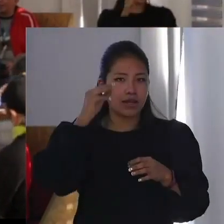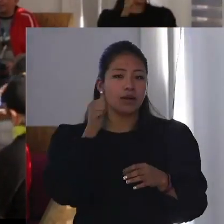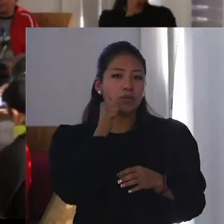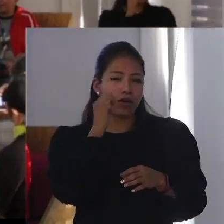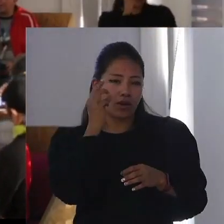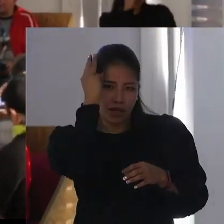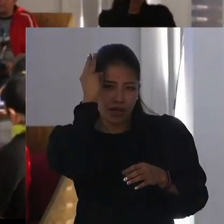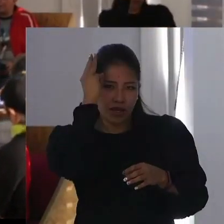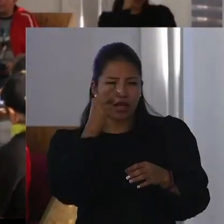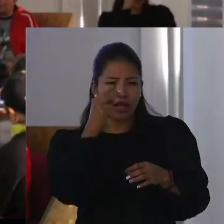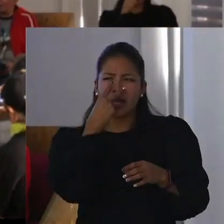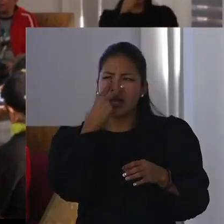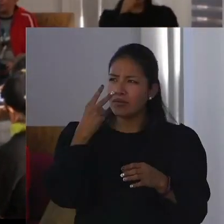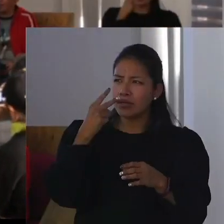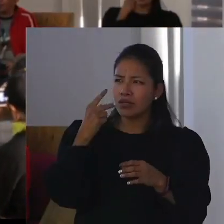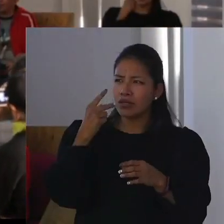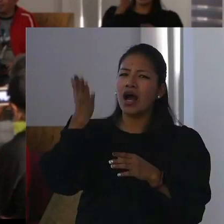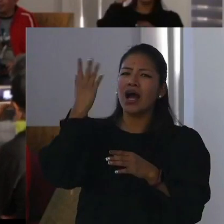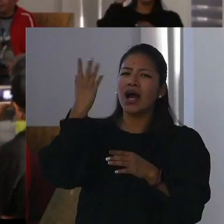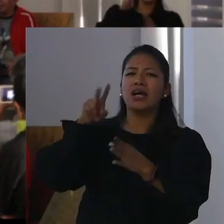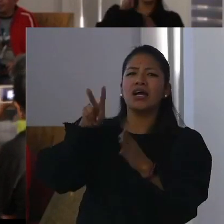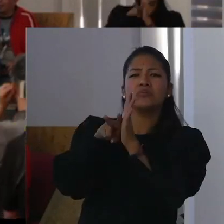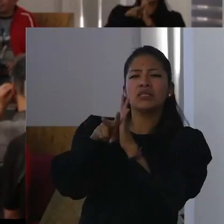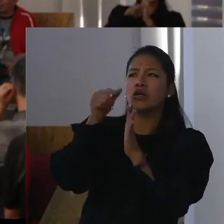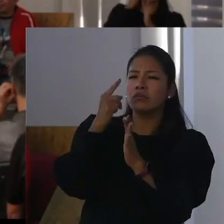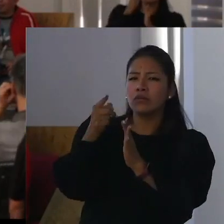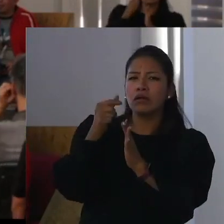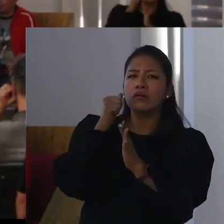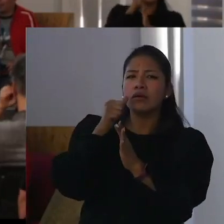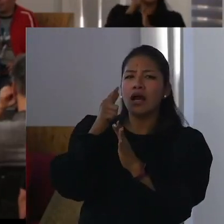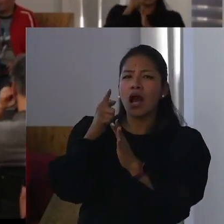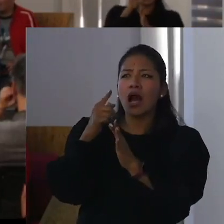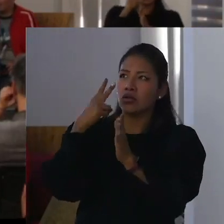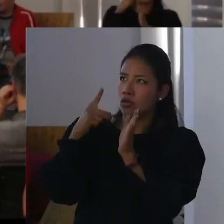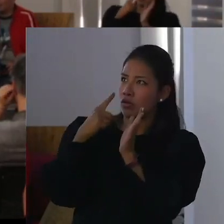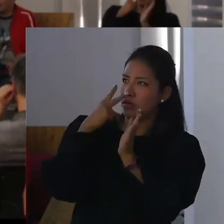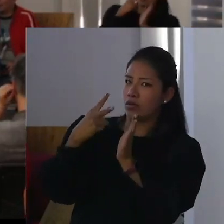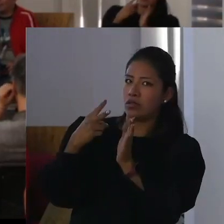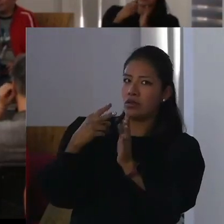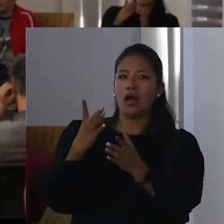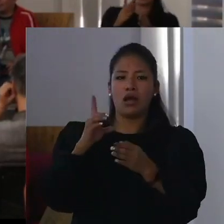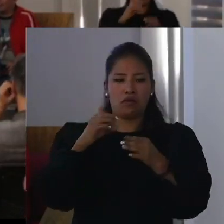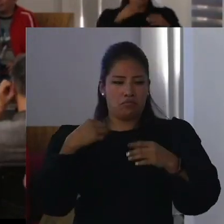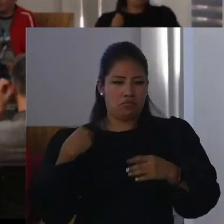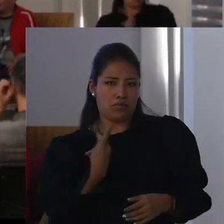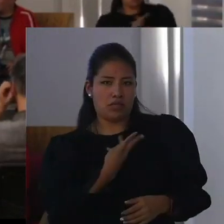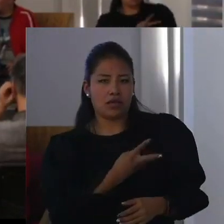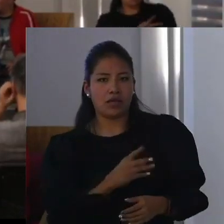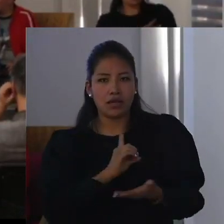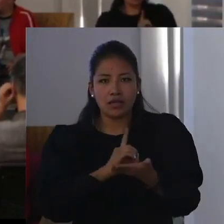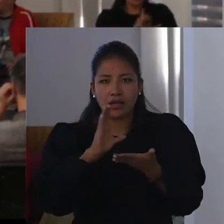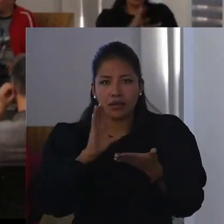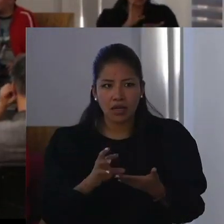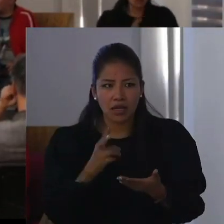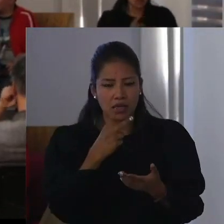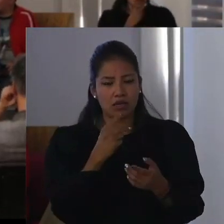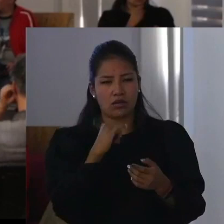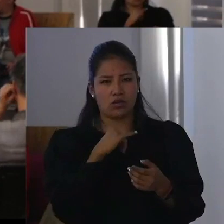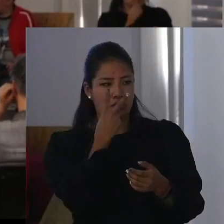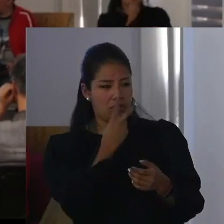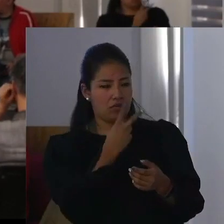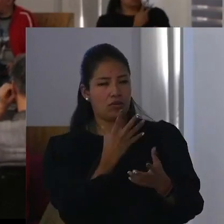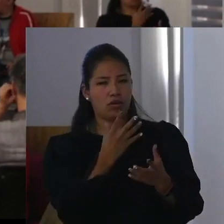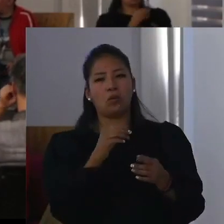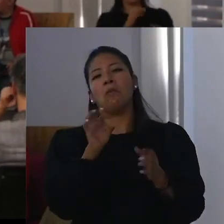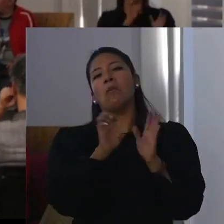El desprecio por las personas con discapacidad no por una de las cosas absurdas es que una persona con discapacidad motora